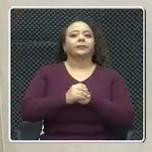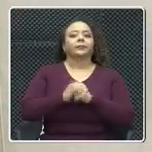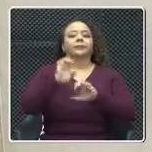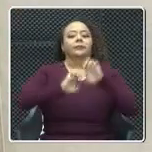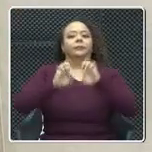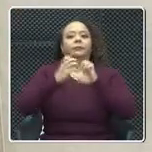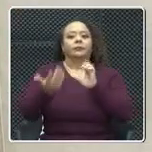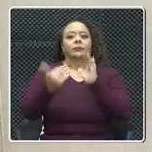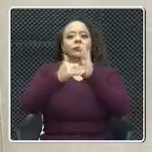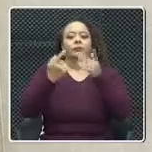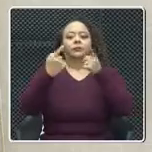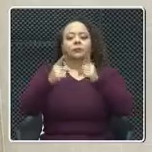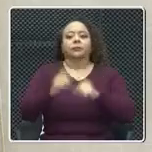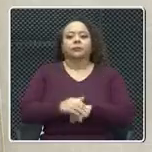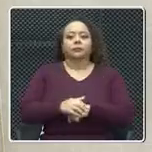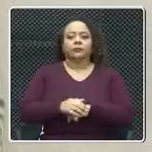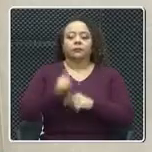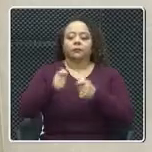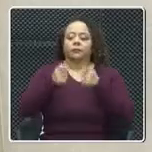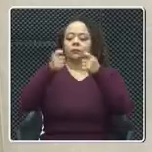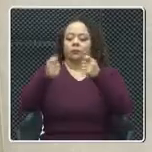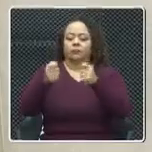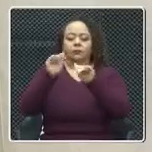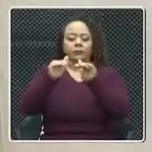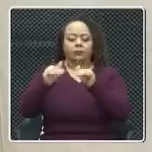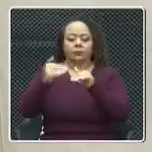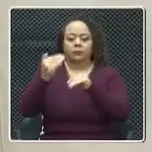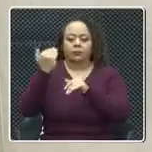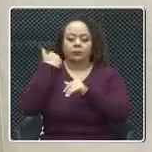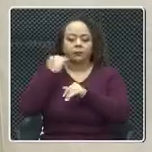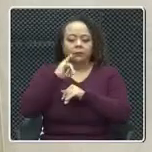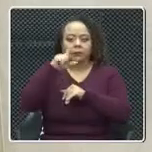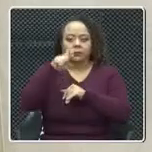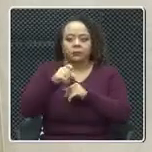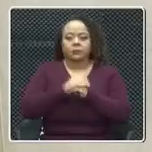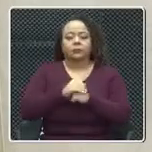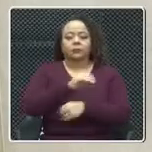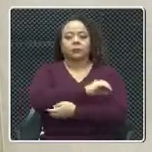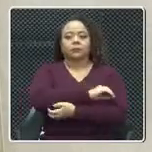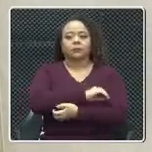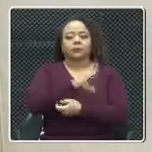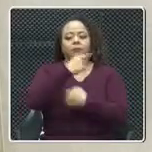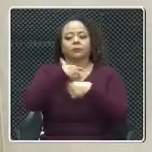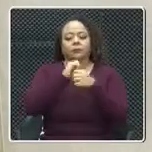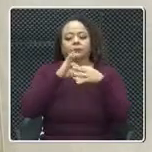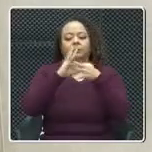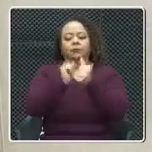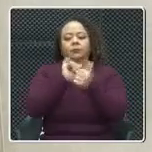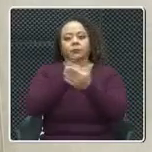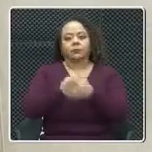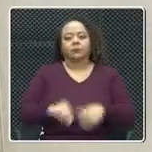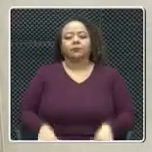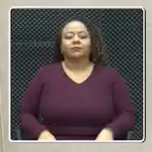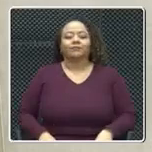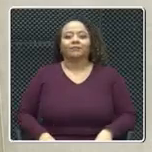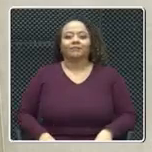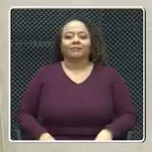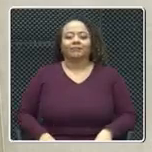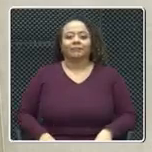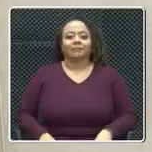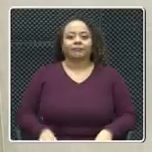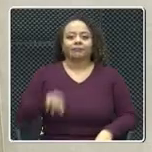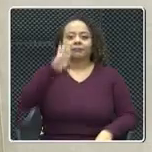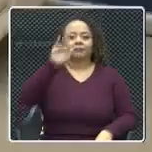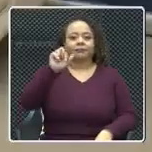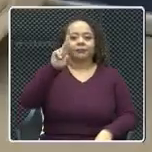valorar nuevamente el que él lleve el aviso de accidente tal como corresponde y que se haga una correlación con eso de la neuralgia. Excelente.